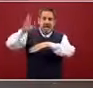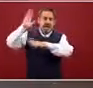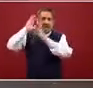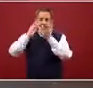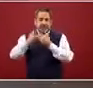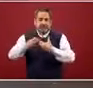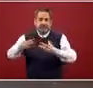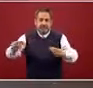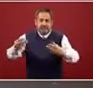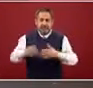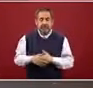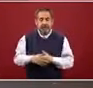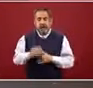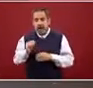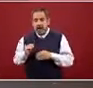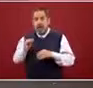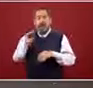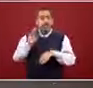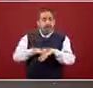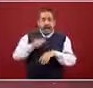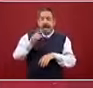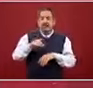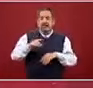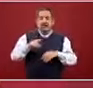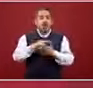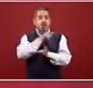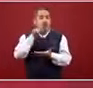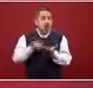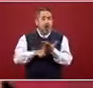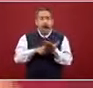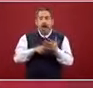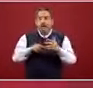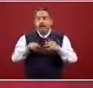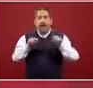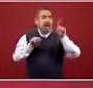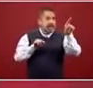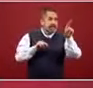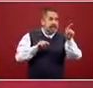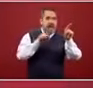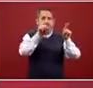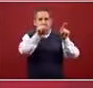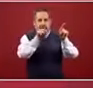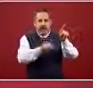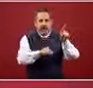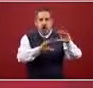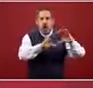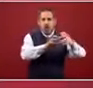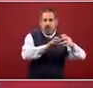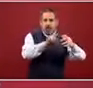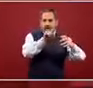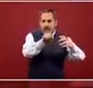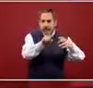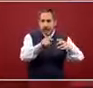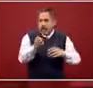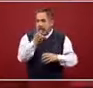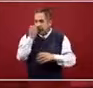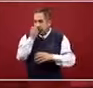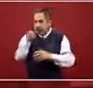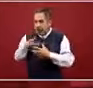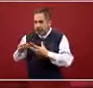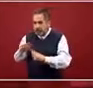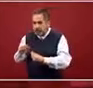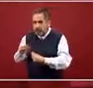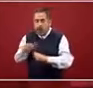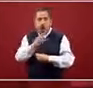Además, los casos se agregan geográficamente y empezamos a tener brotes comunitarios. Brote en una escuela, brote